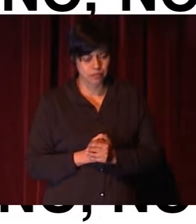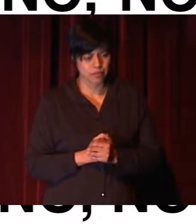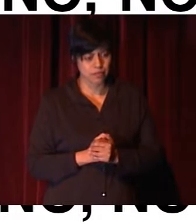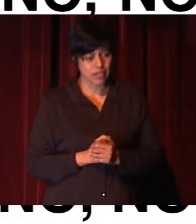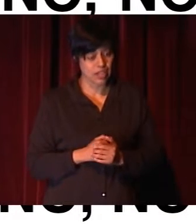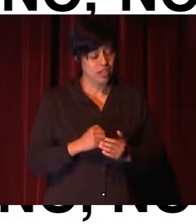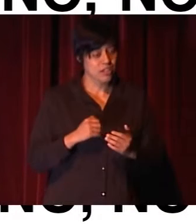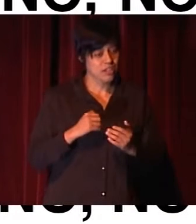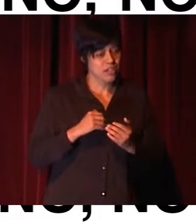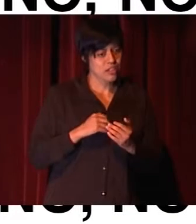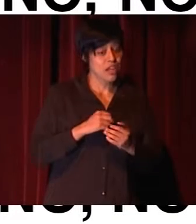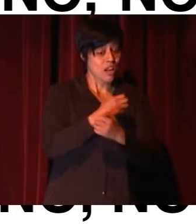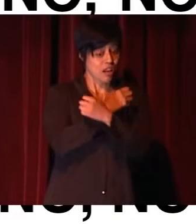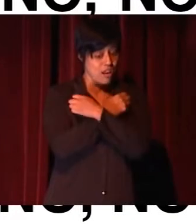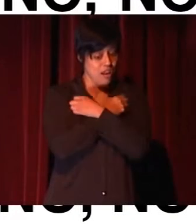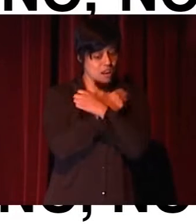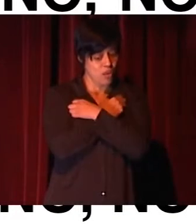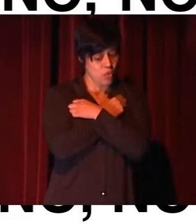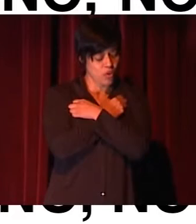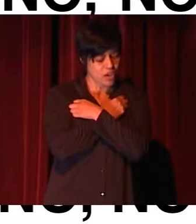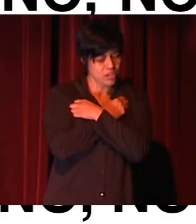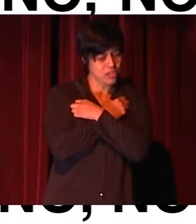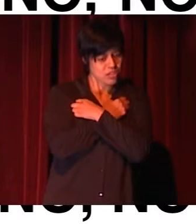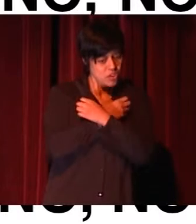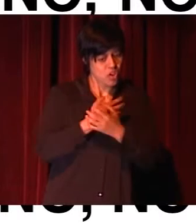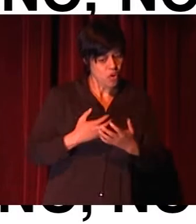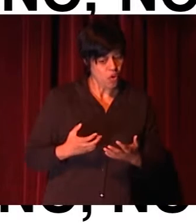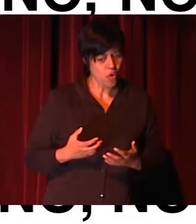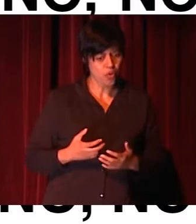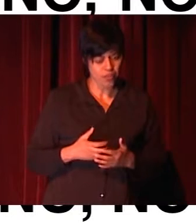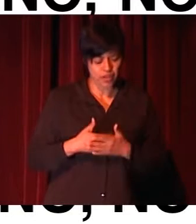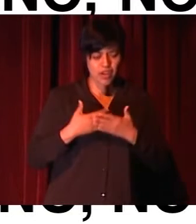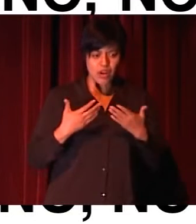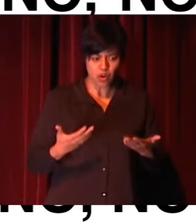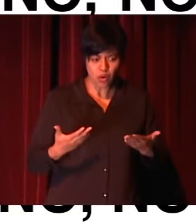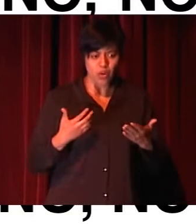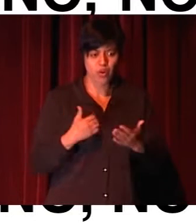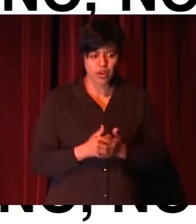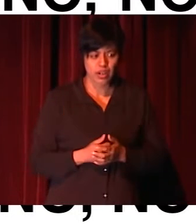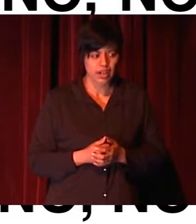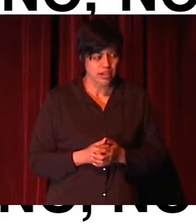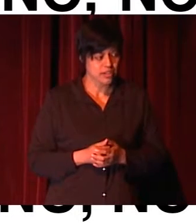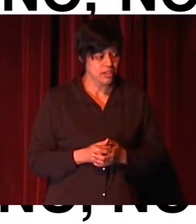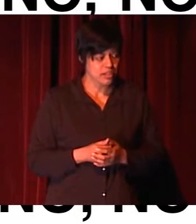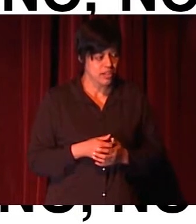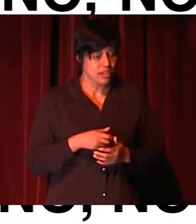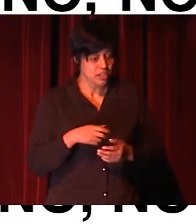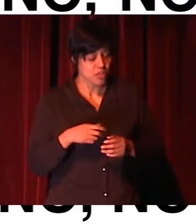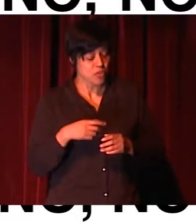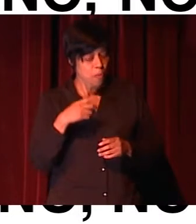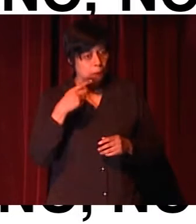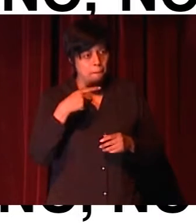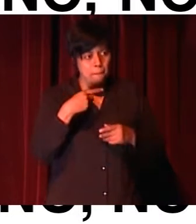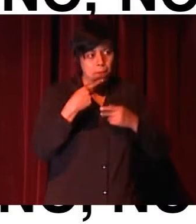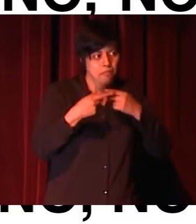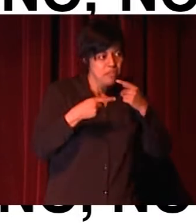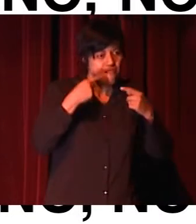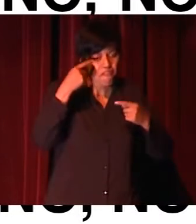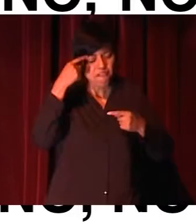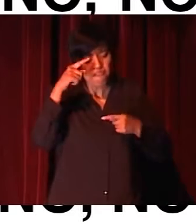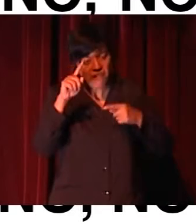toda esta educación del consentimiento que hemos tenido últimamente y que es popular se ha hecho popular solamente para un tipo muy específico